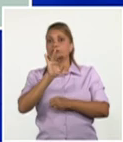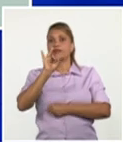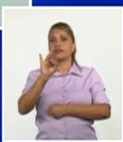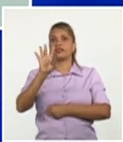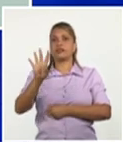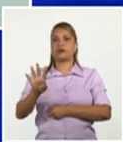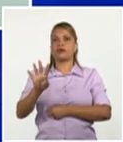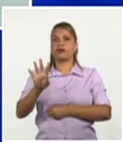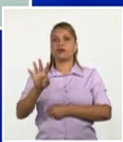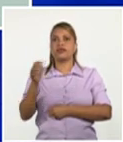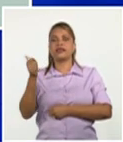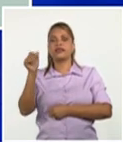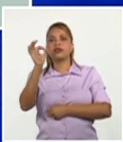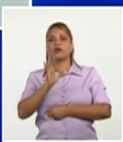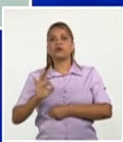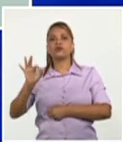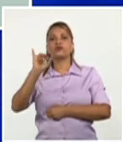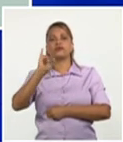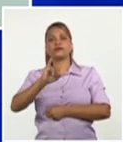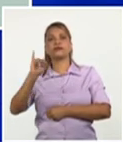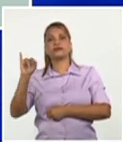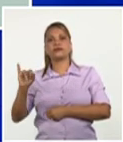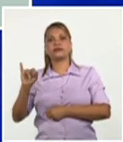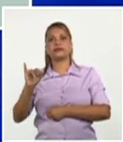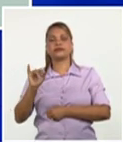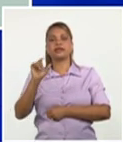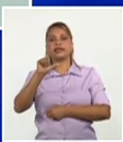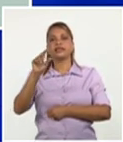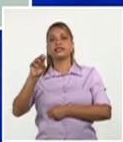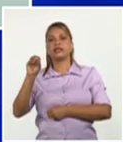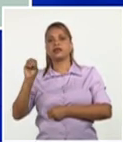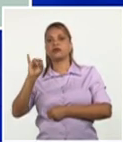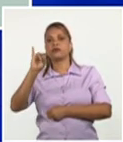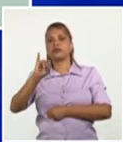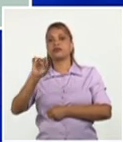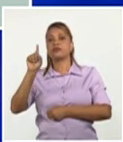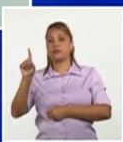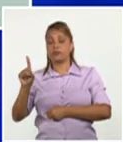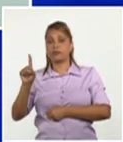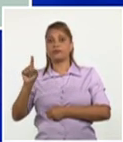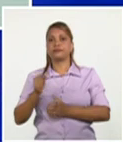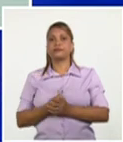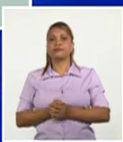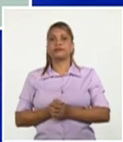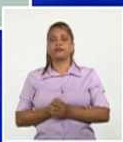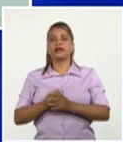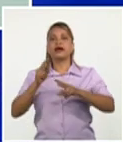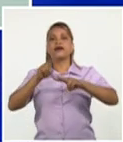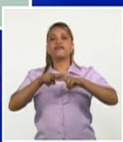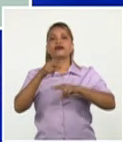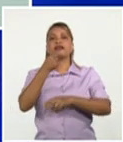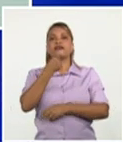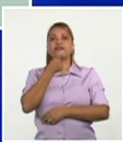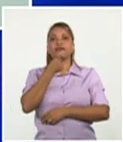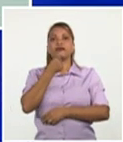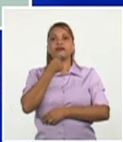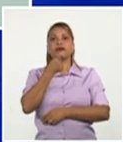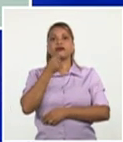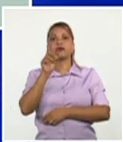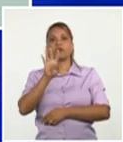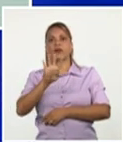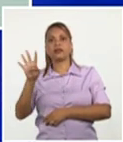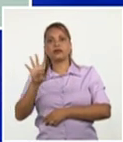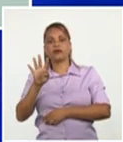de octubre con 66, El Cerro con 61, Habana Vieja y San Miguel del Padrón